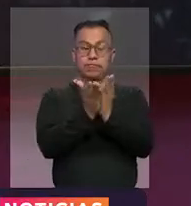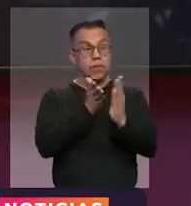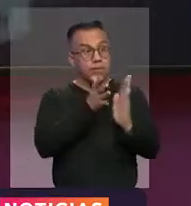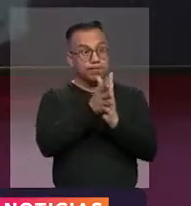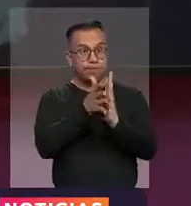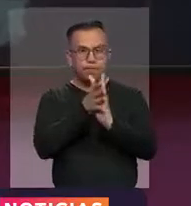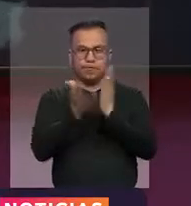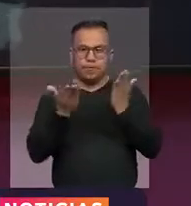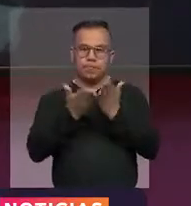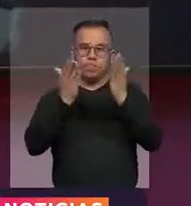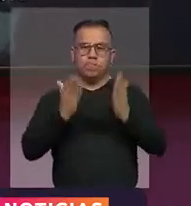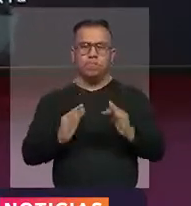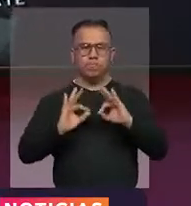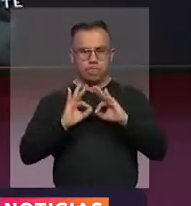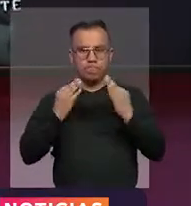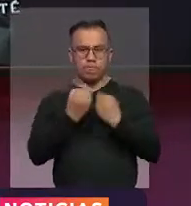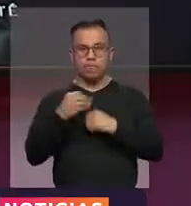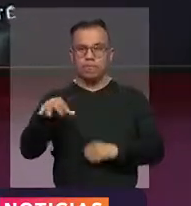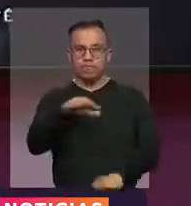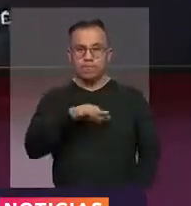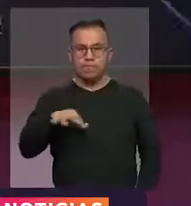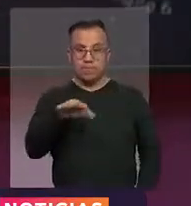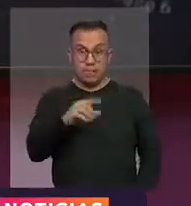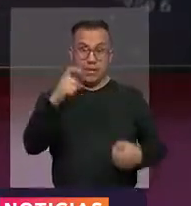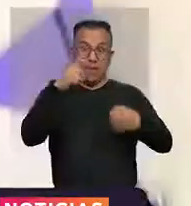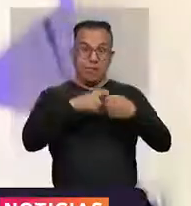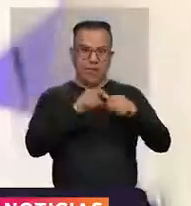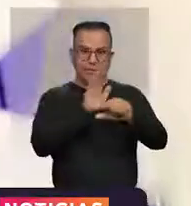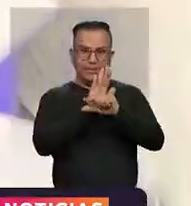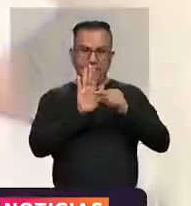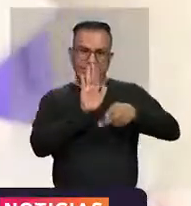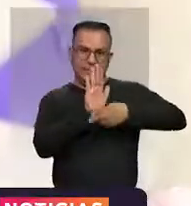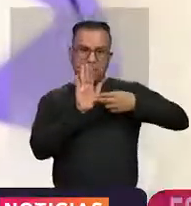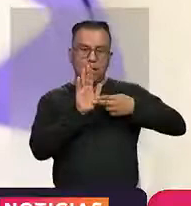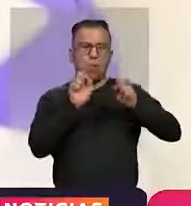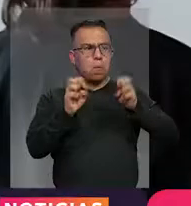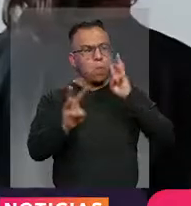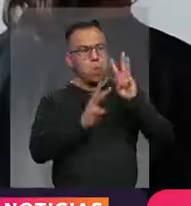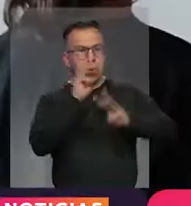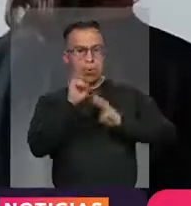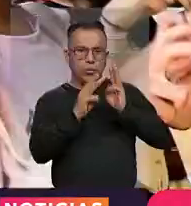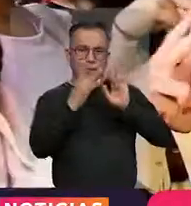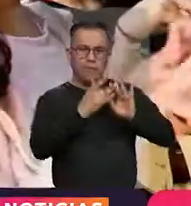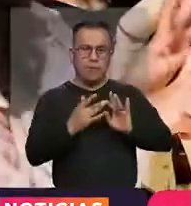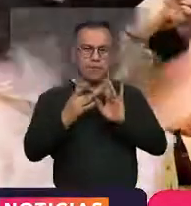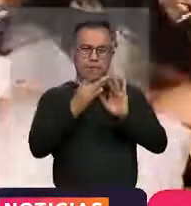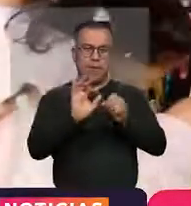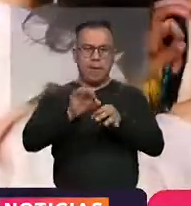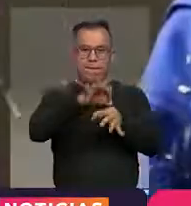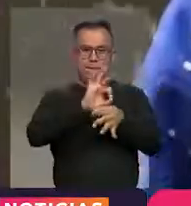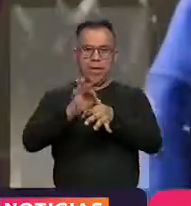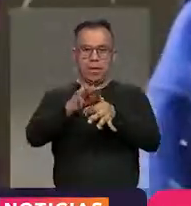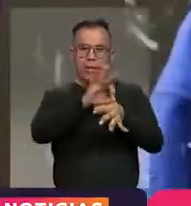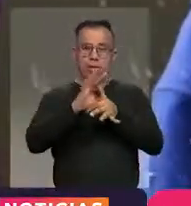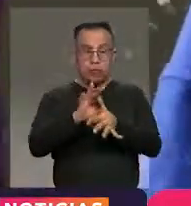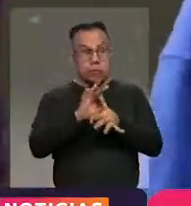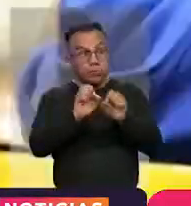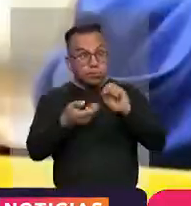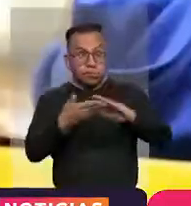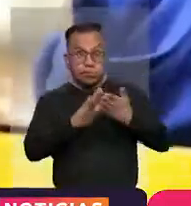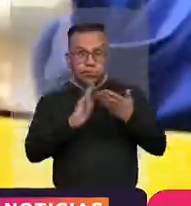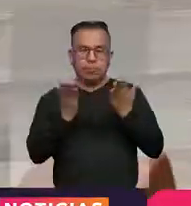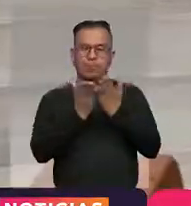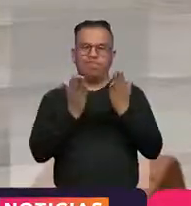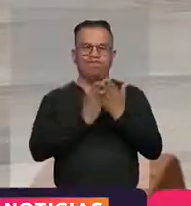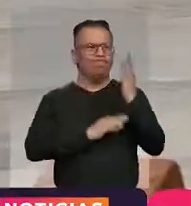informó que estudiantes y familias registrados en Sisbén pueden entrar gratis al Museo Interactivo Maloca, con el fin de que la comunidad educativa